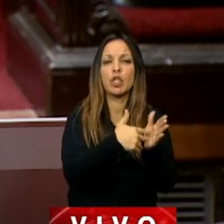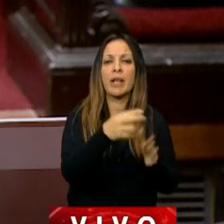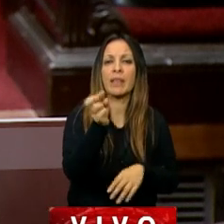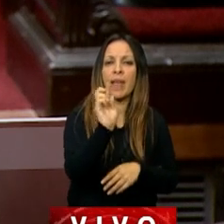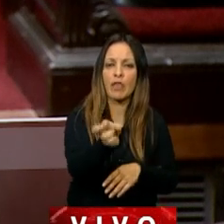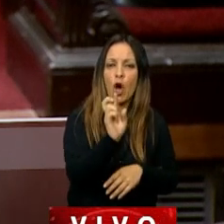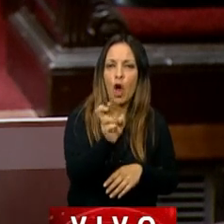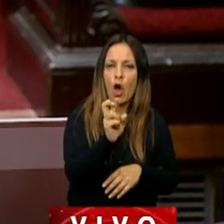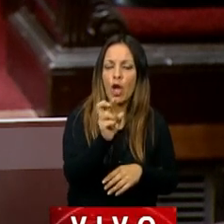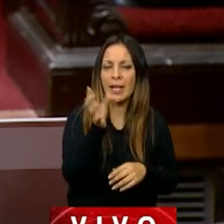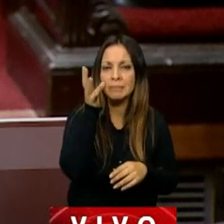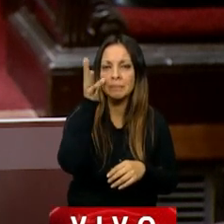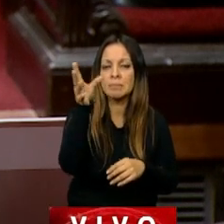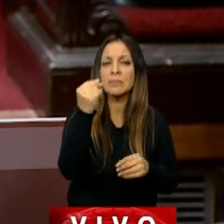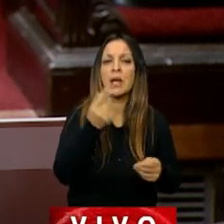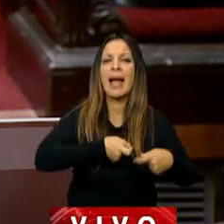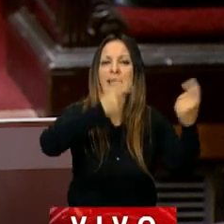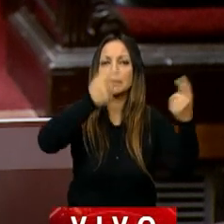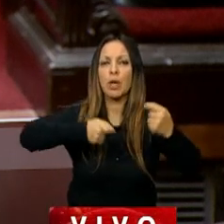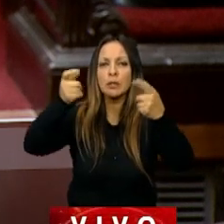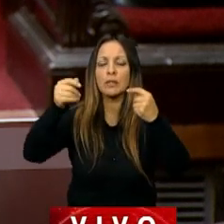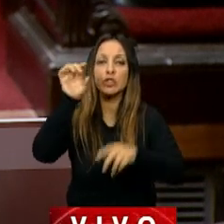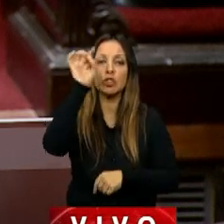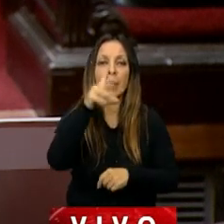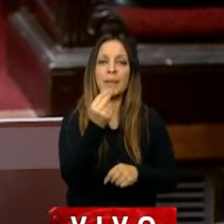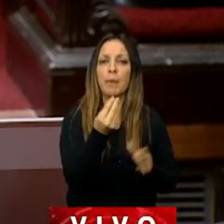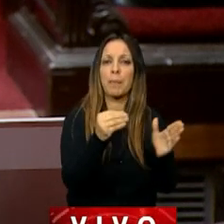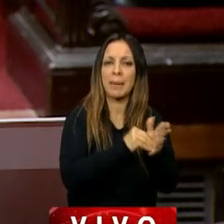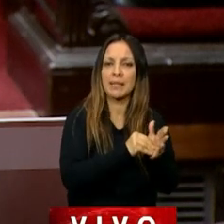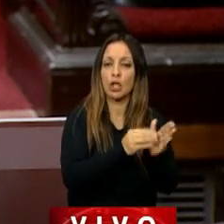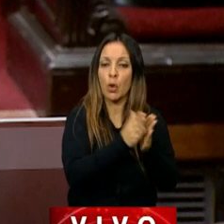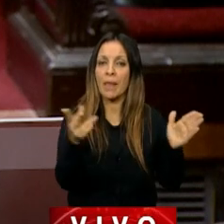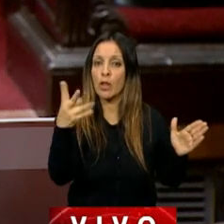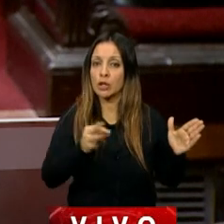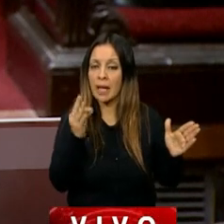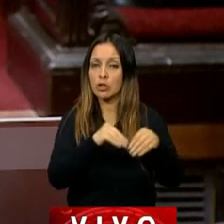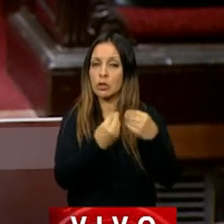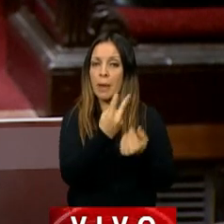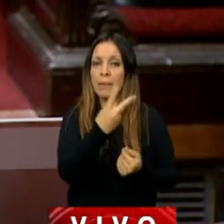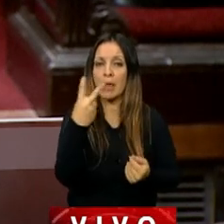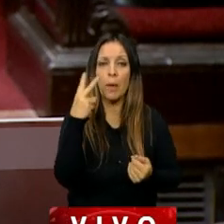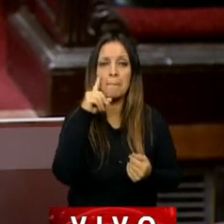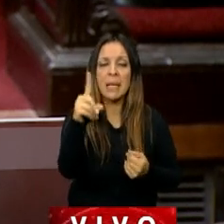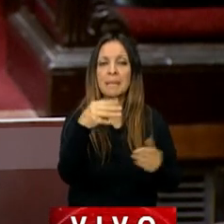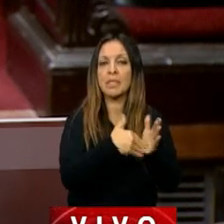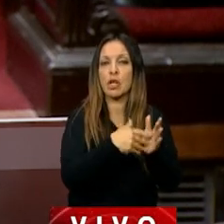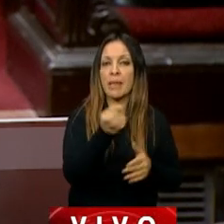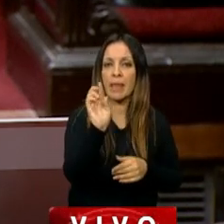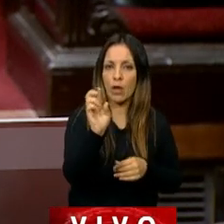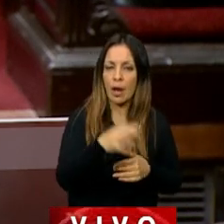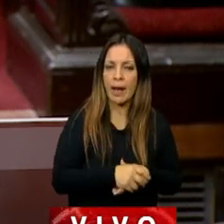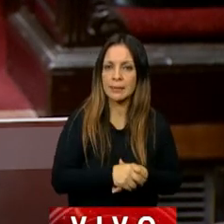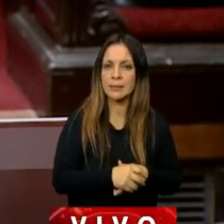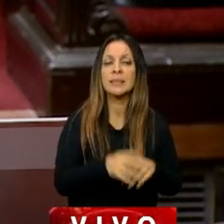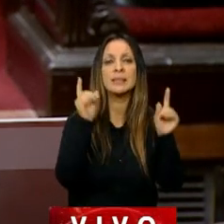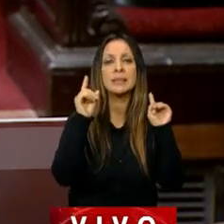11.000 millones de dólares extra de exportaciones solamente por precios. En 2 años son 22.000 millones de dólares. Les